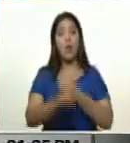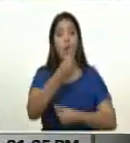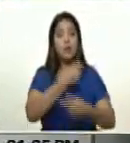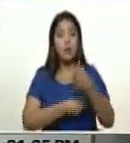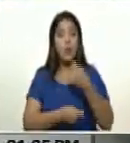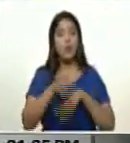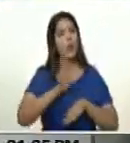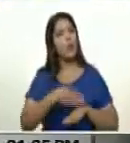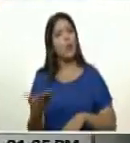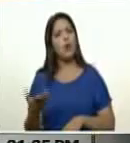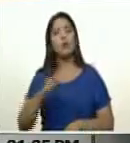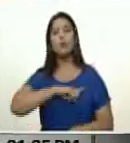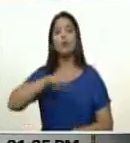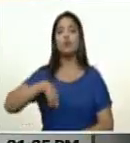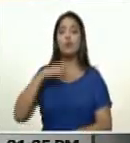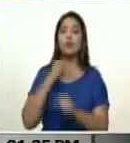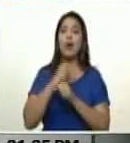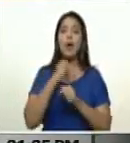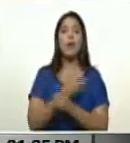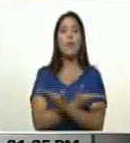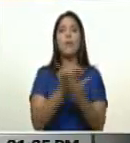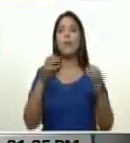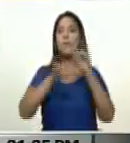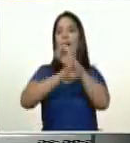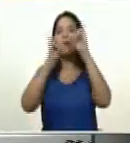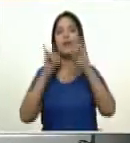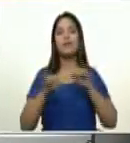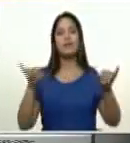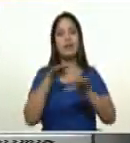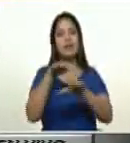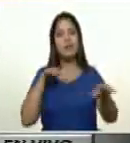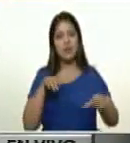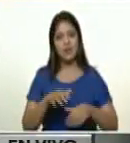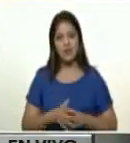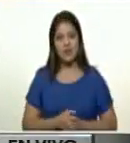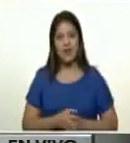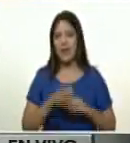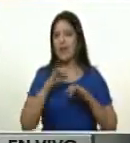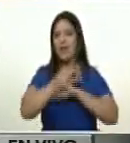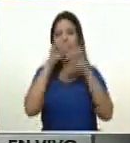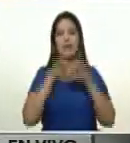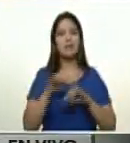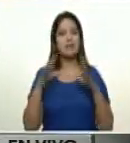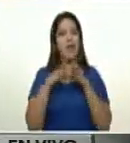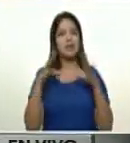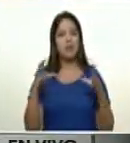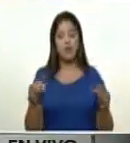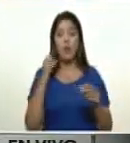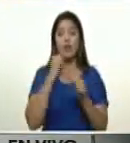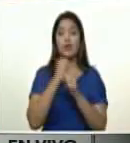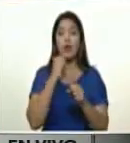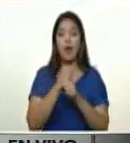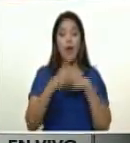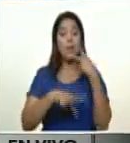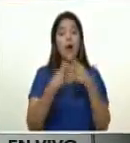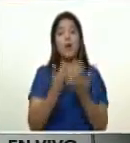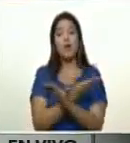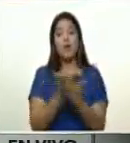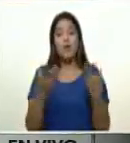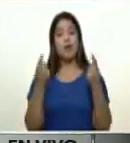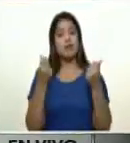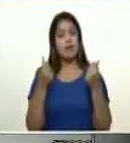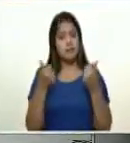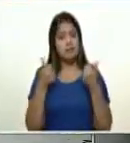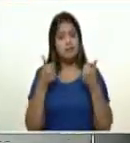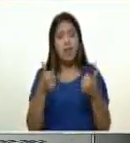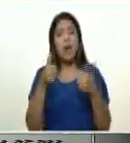donde trabajemos para la felicidad de las mayorías, la felicidad de todos. Trabajemos y produzcamos riqueza. Para